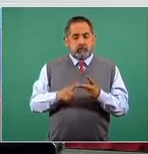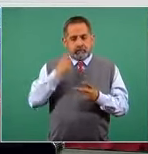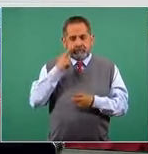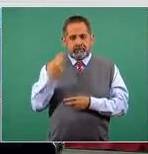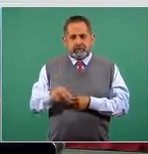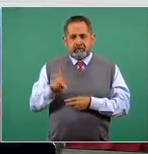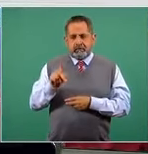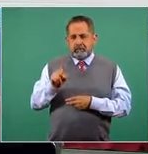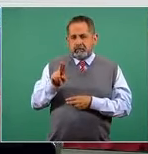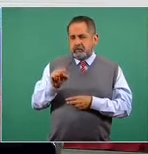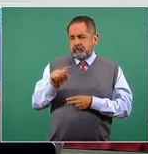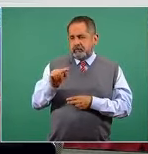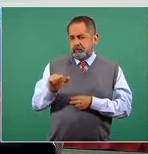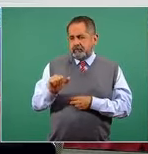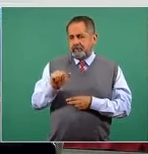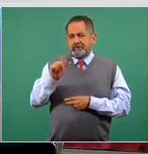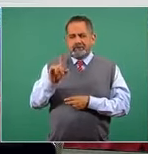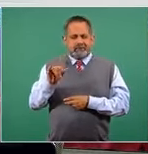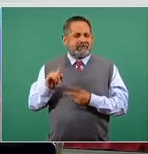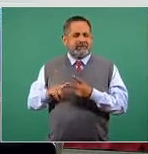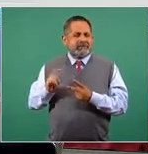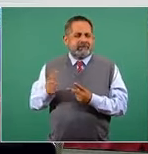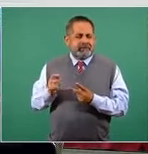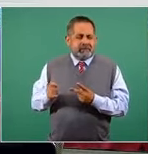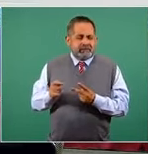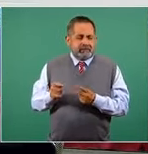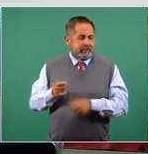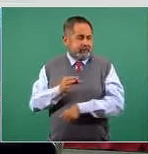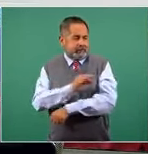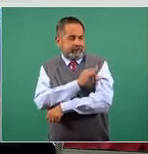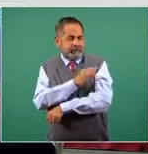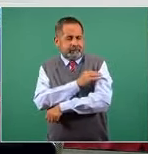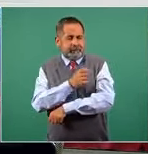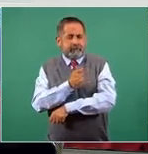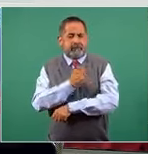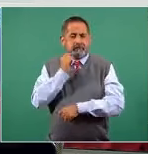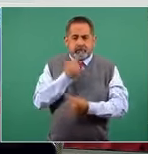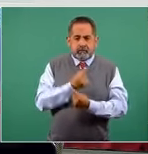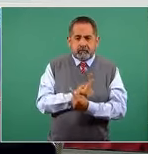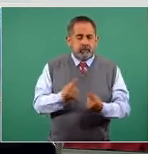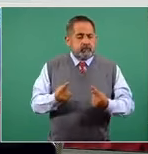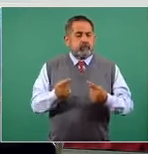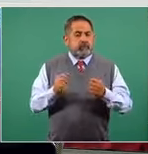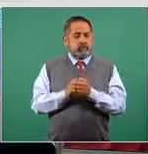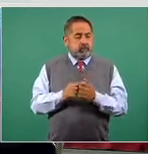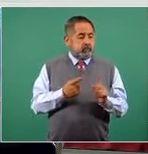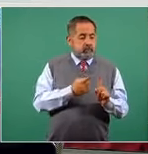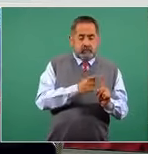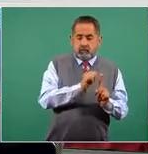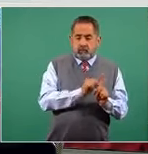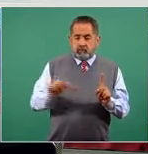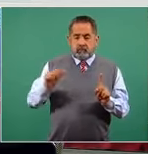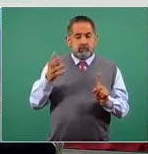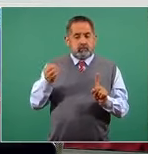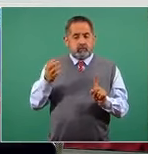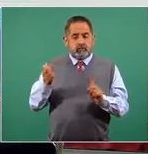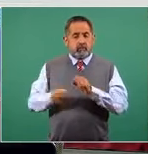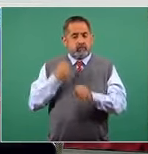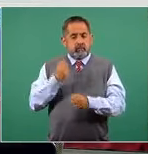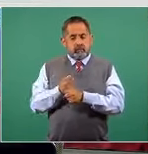día, en donde vamos a utilizar la vacuna sarampión, rubiola, parotiditis en niñas y niños desde 1 hasta 9